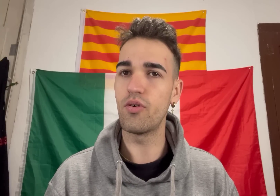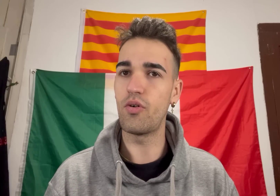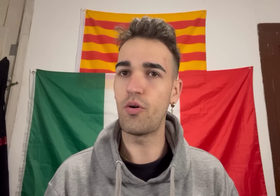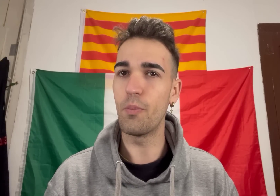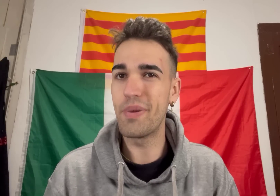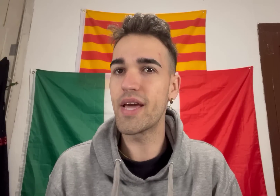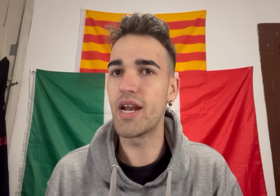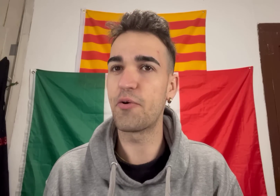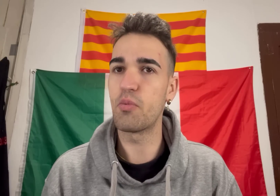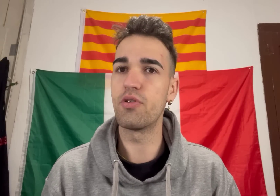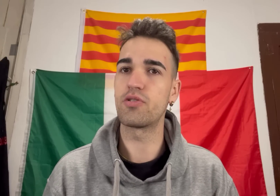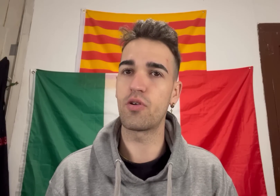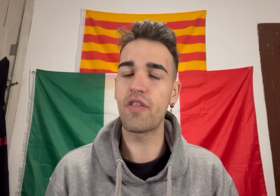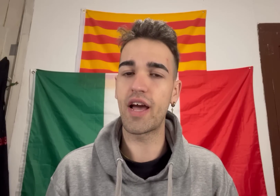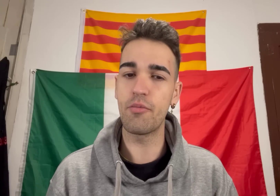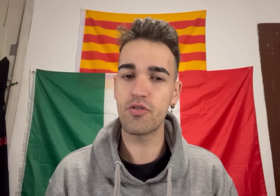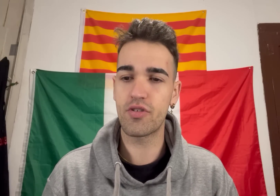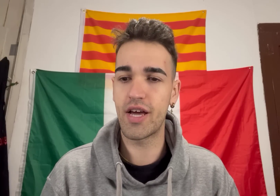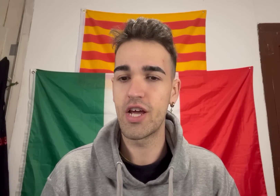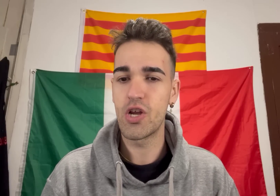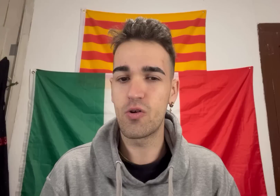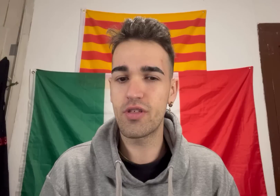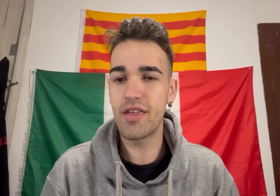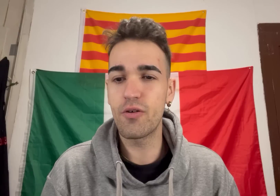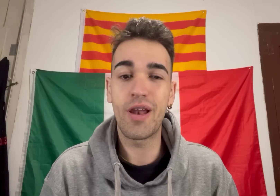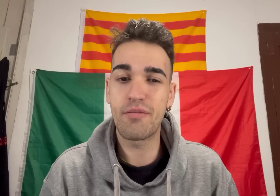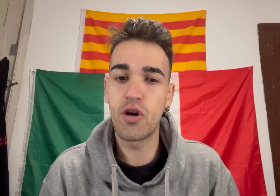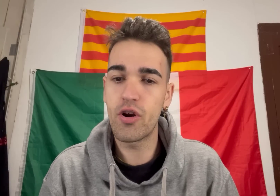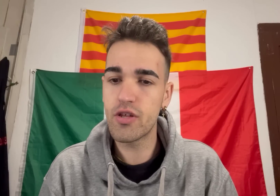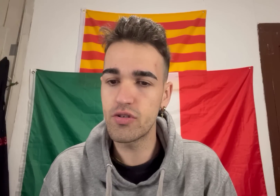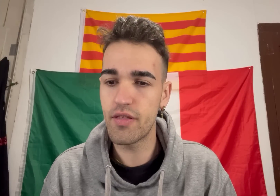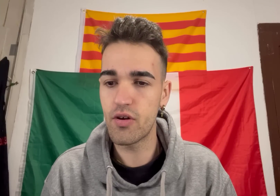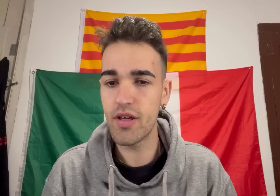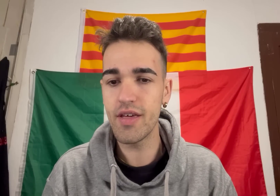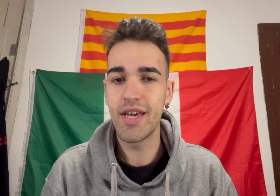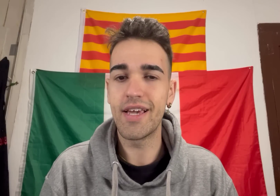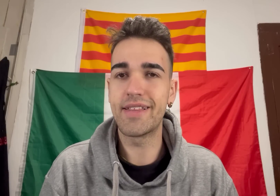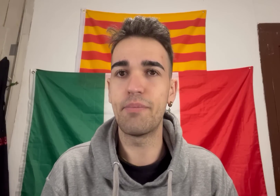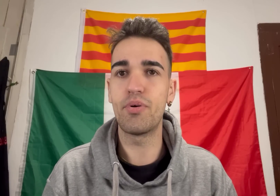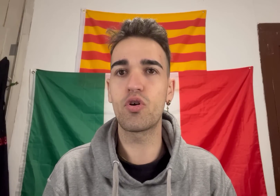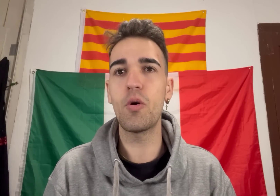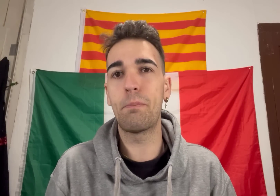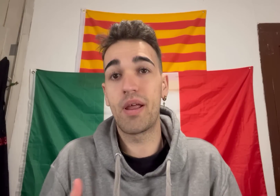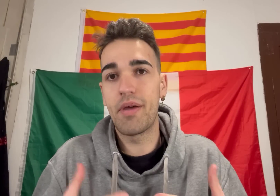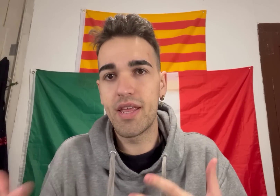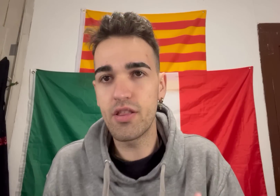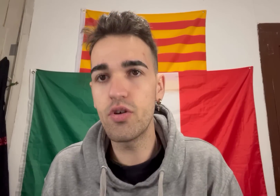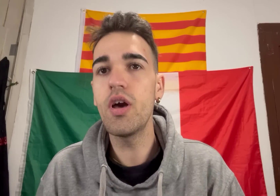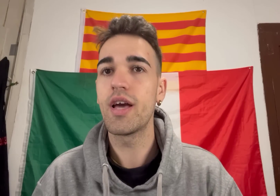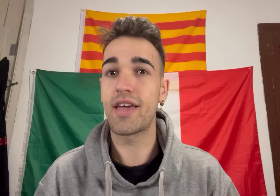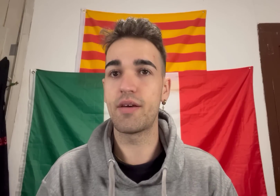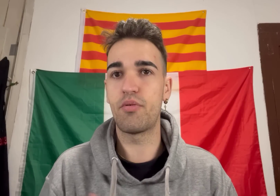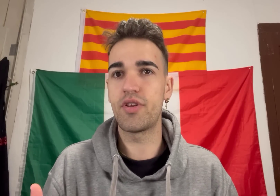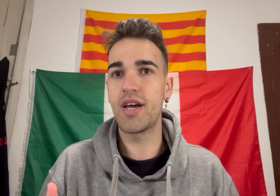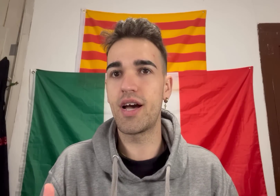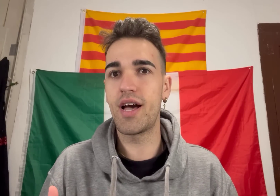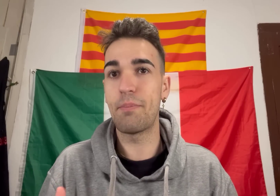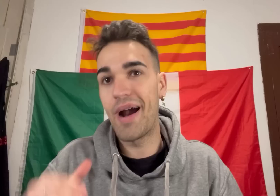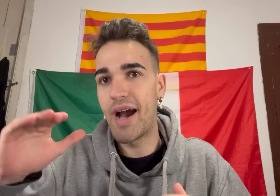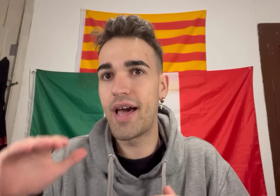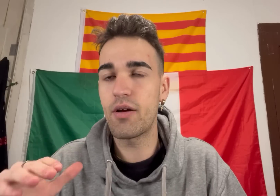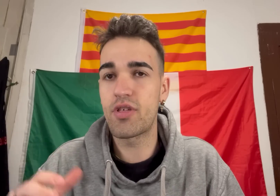hizo bien el aeropuerto, ¿no? Digamos, o sea, no se hizo en las mejores condiciones y tampoco preveniendo que se